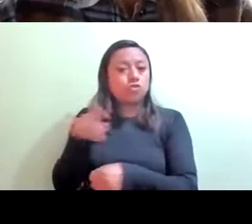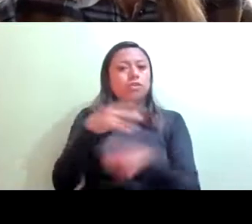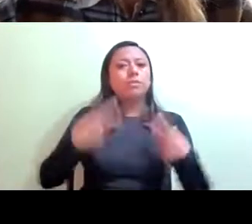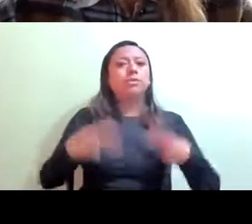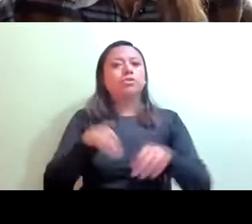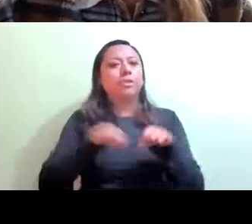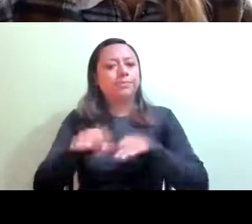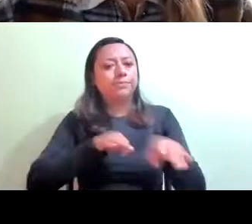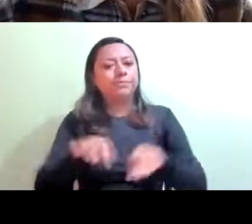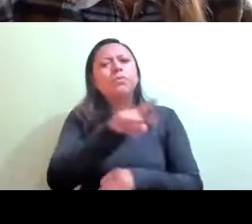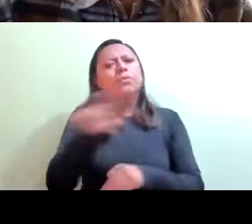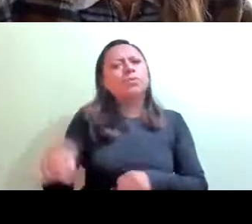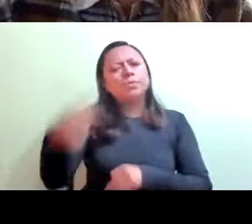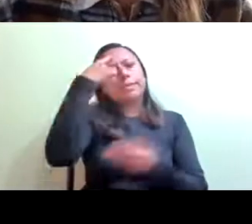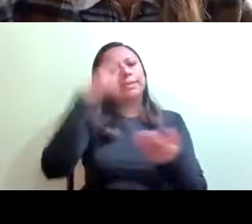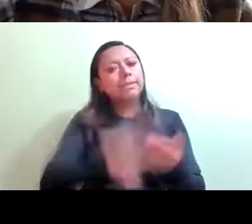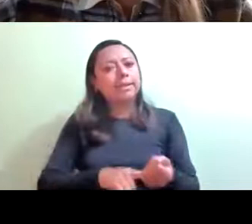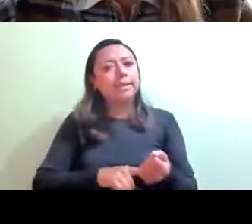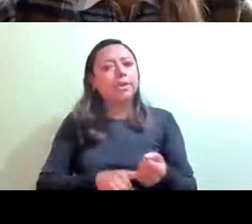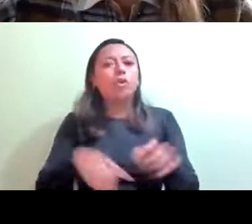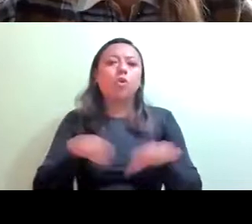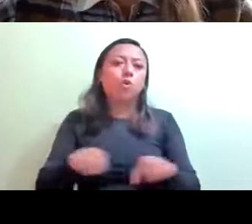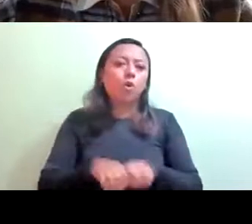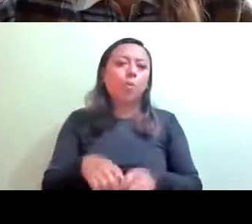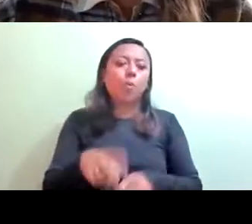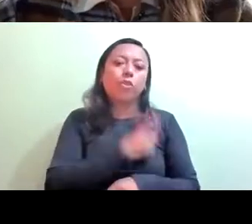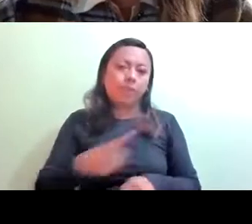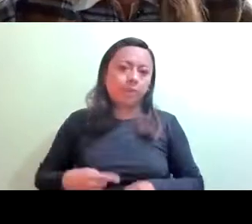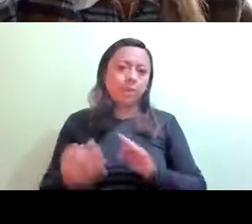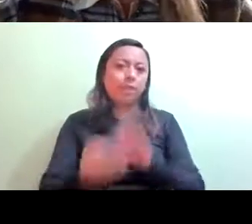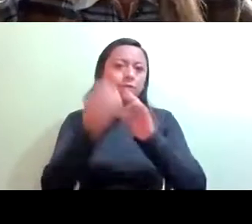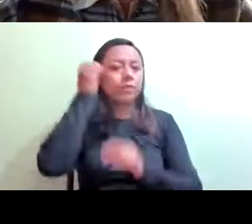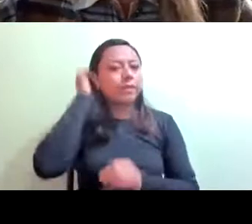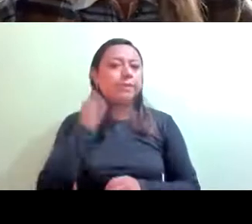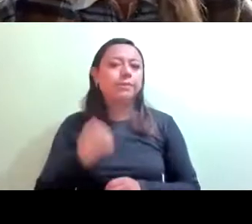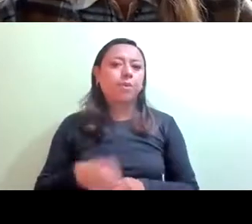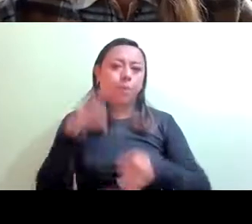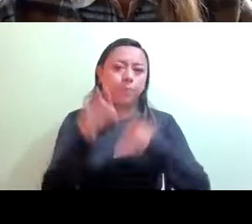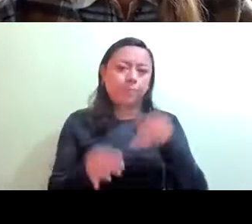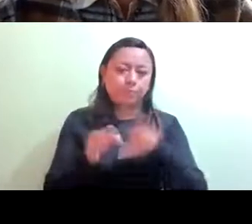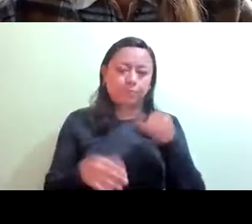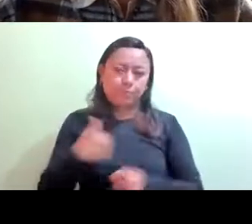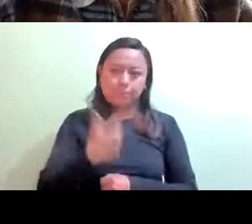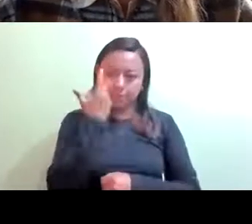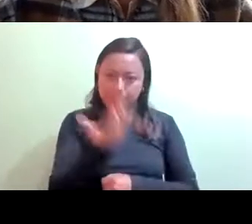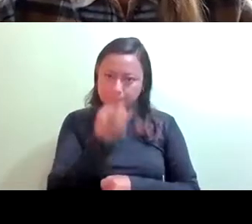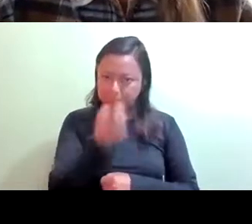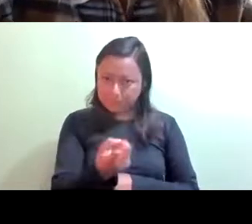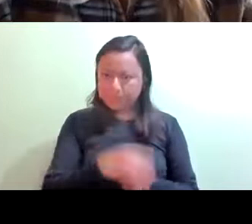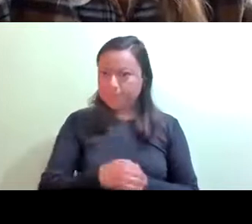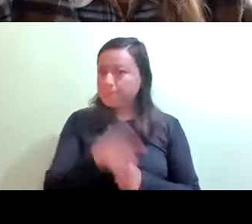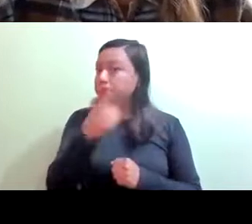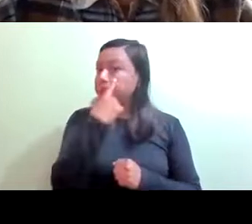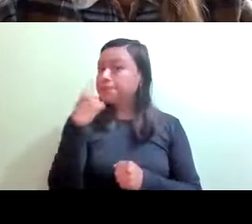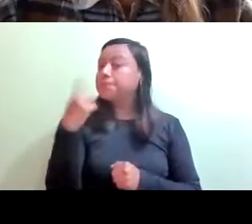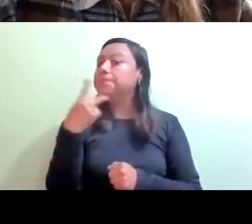manera usted considera que se deberían afrontar. Por último, me gustaría conocer su perspectiva